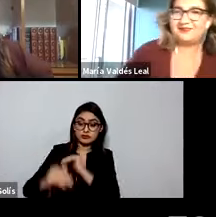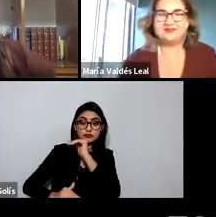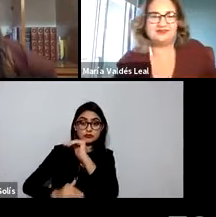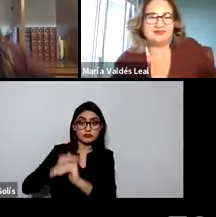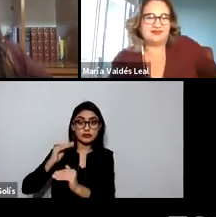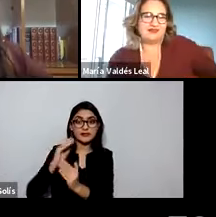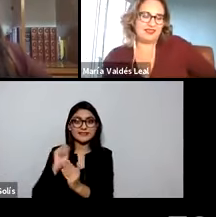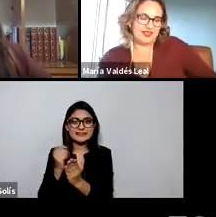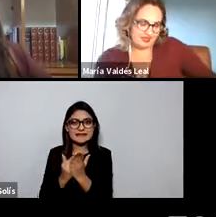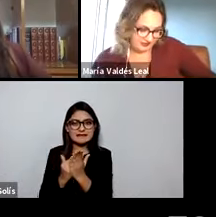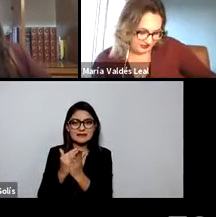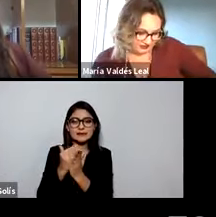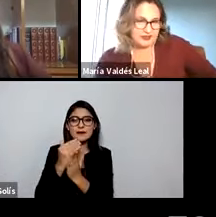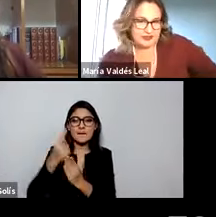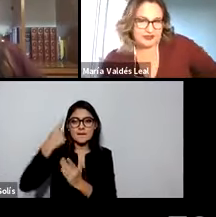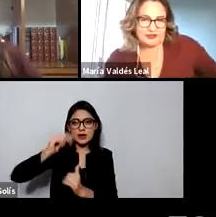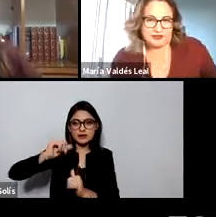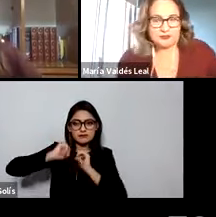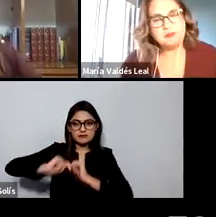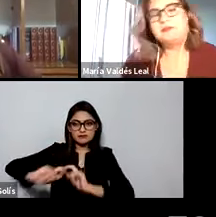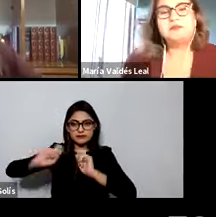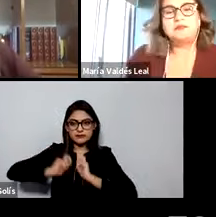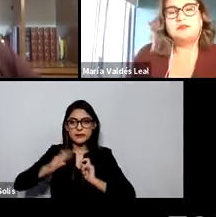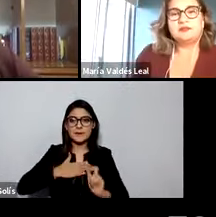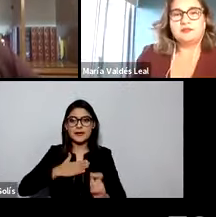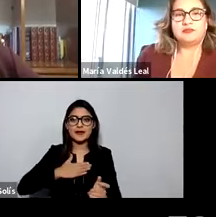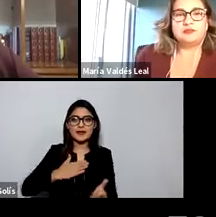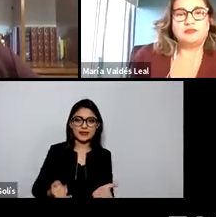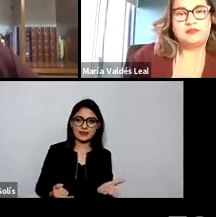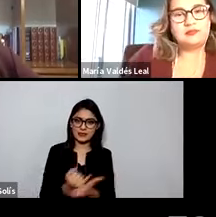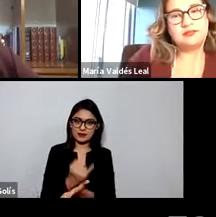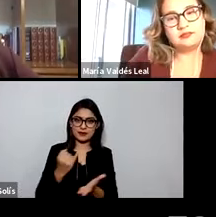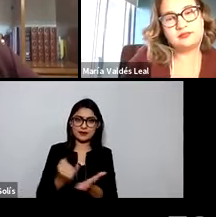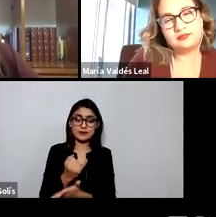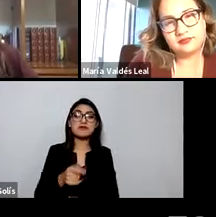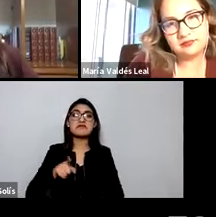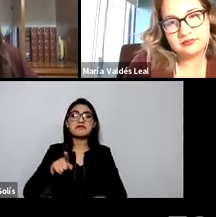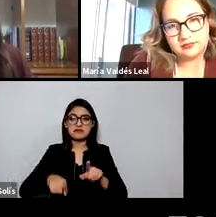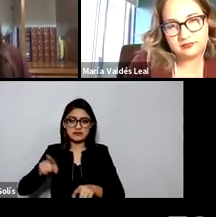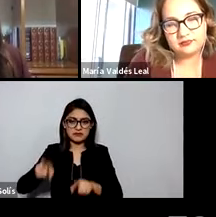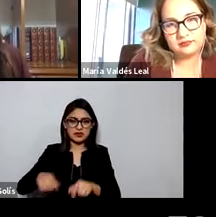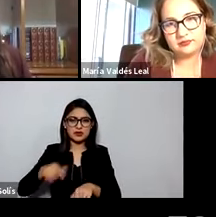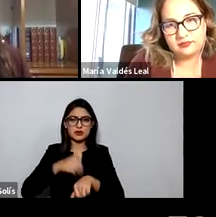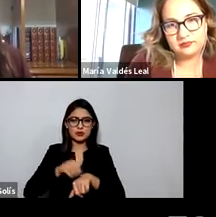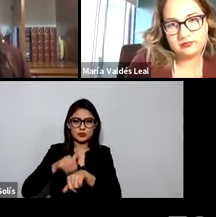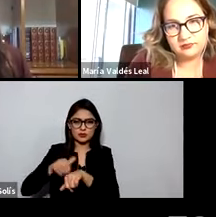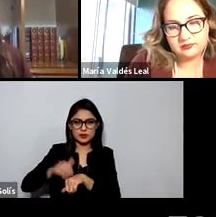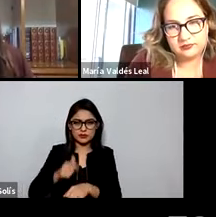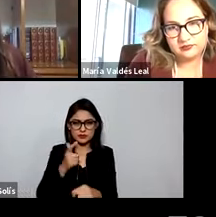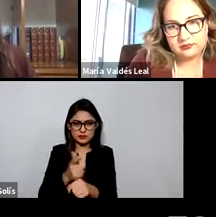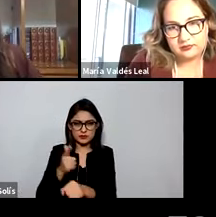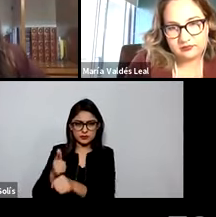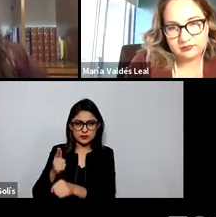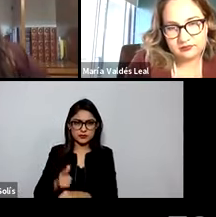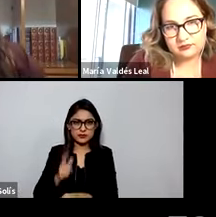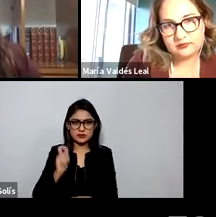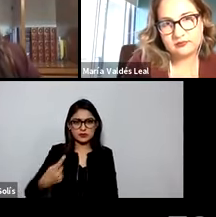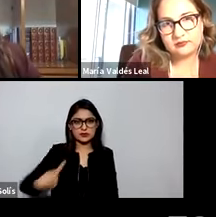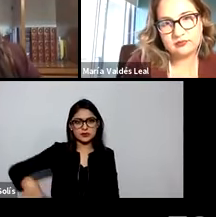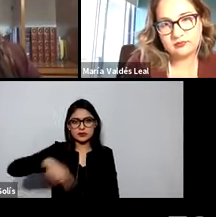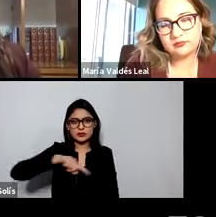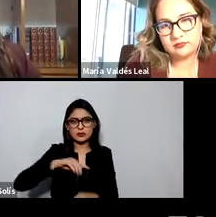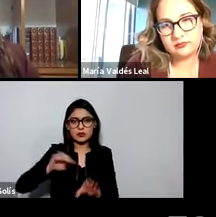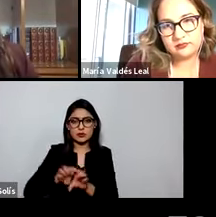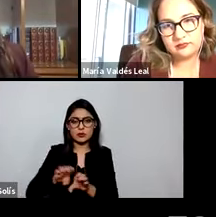de decisiones, está claro, las estadísticas, la frialdad de los números no miente, por lo menos en el